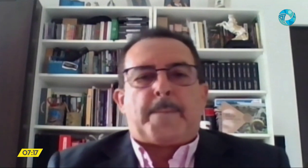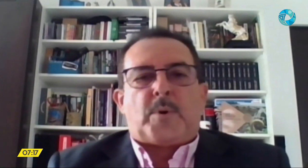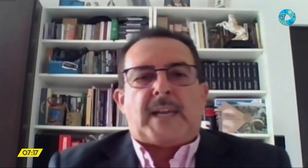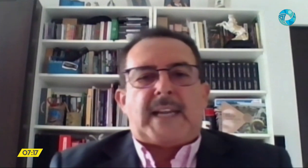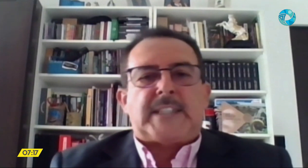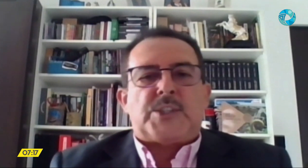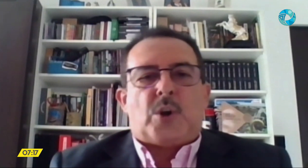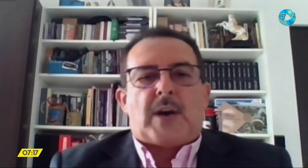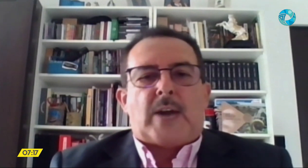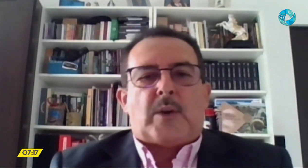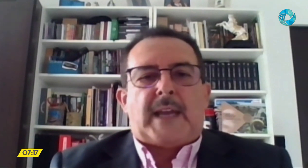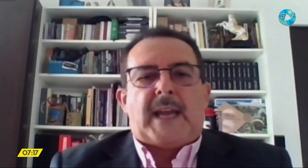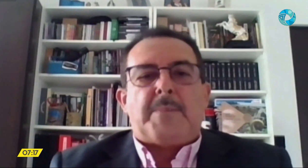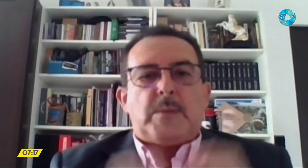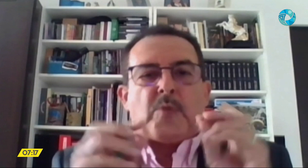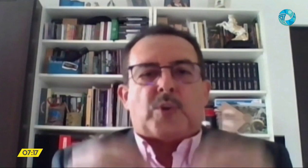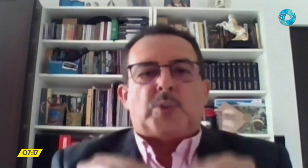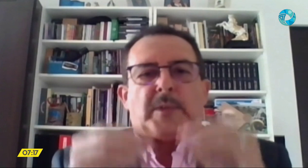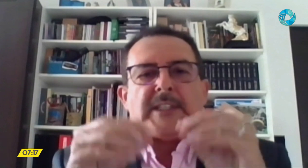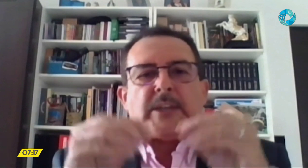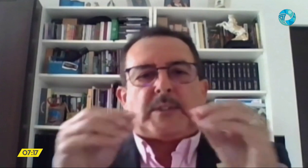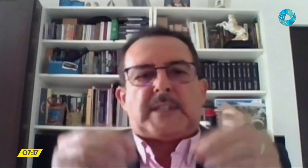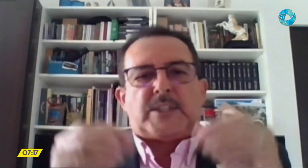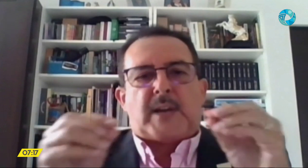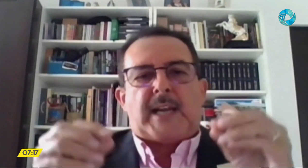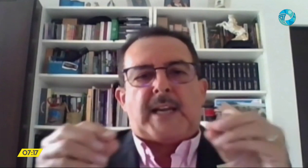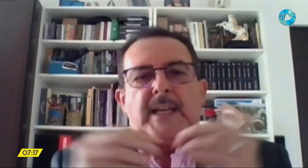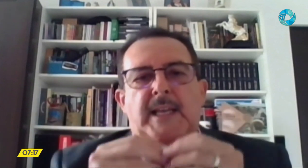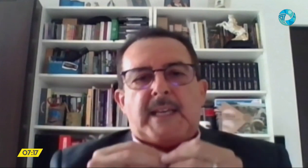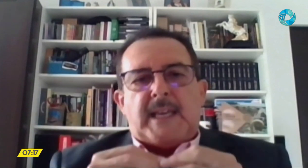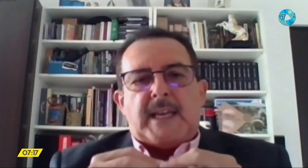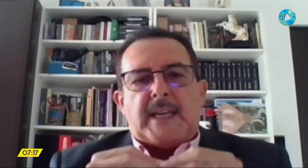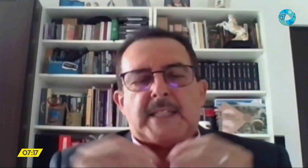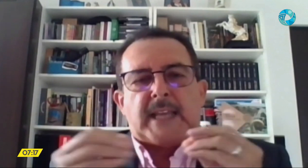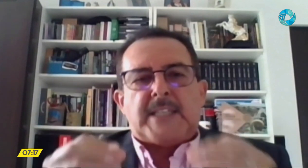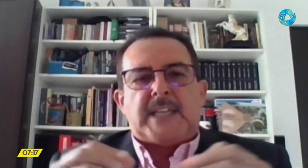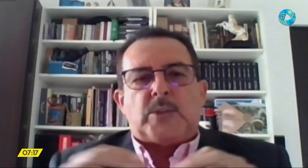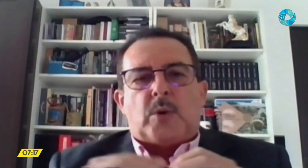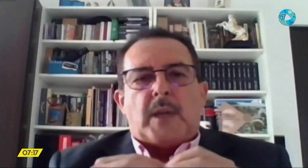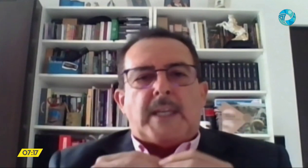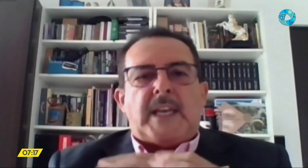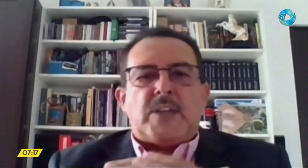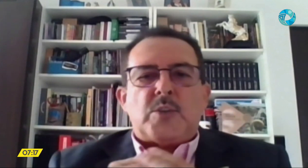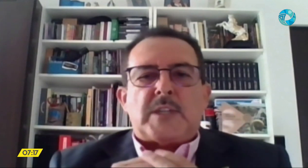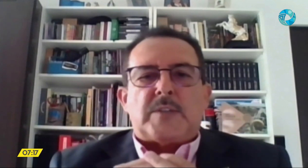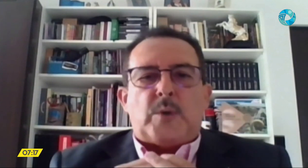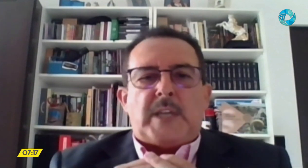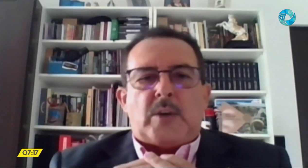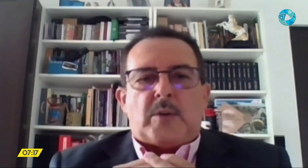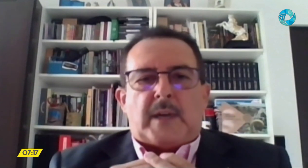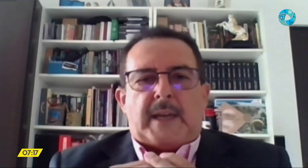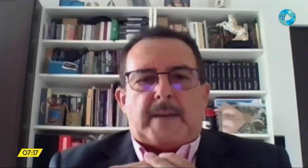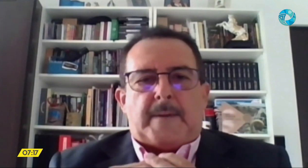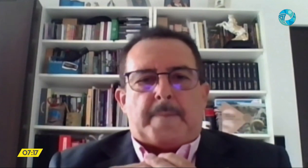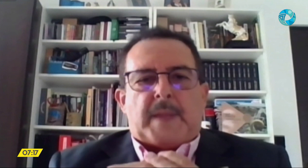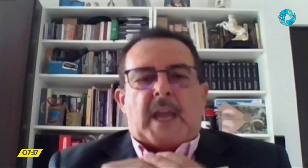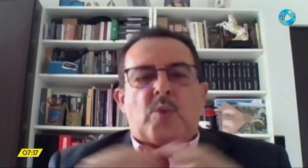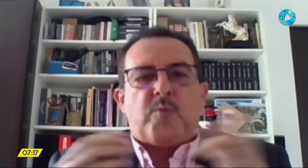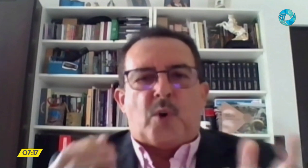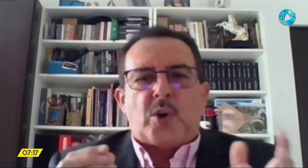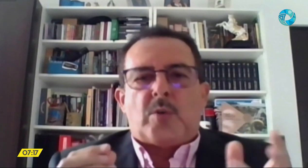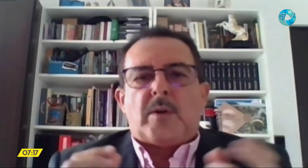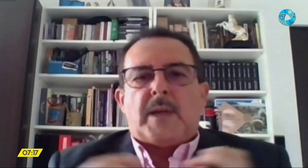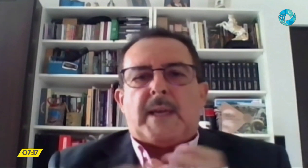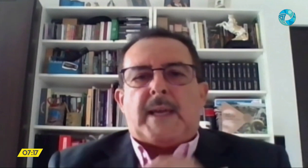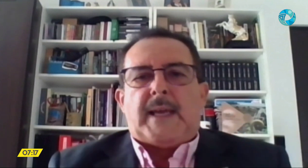poner atención a lo que el mismo Fondo Monetario Internacional está diciendo. Y ellos se reunieron en un